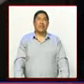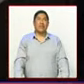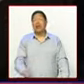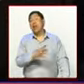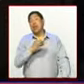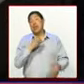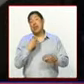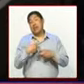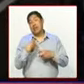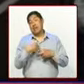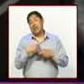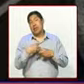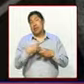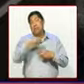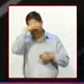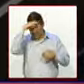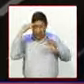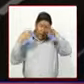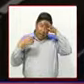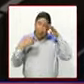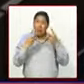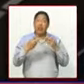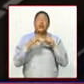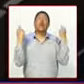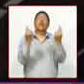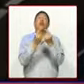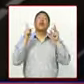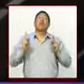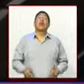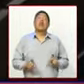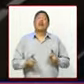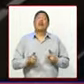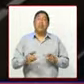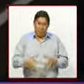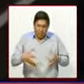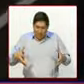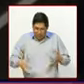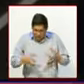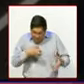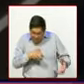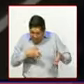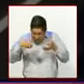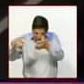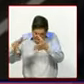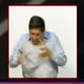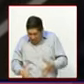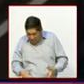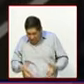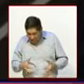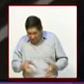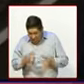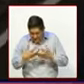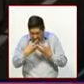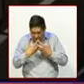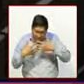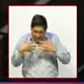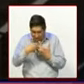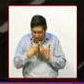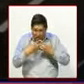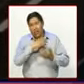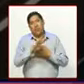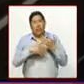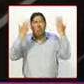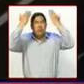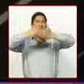Y pese a la dificultad, el esfuerzo se notaba. Miren este grupo de personas que saca de las cajas algo que les está costando armar. Claro, está